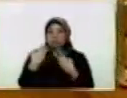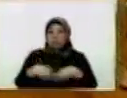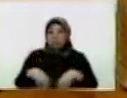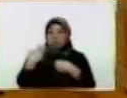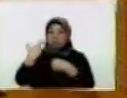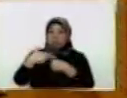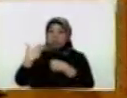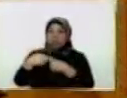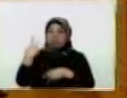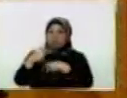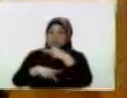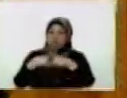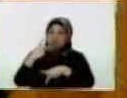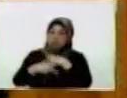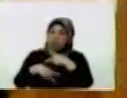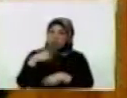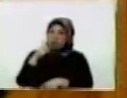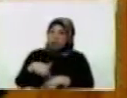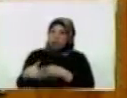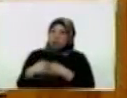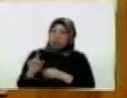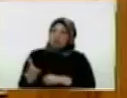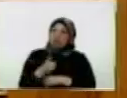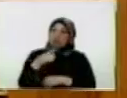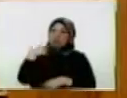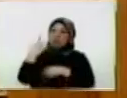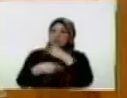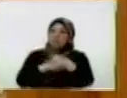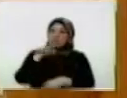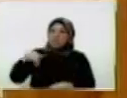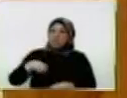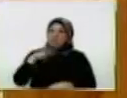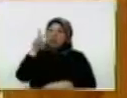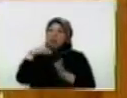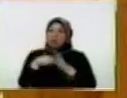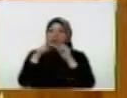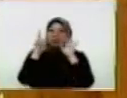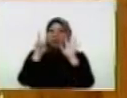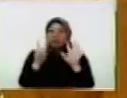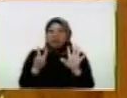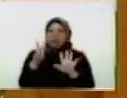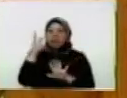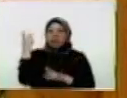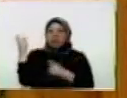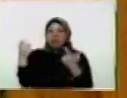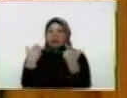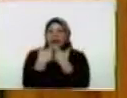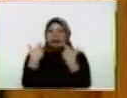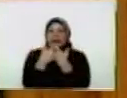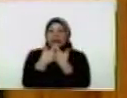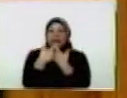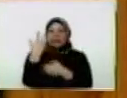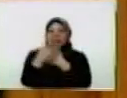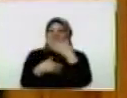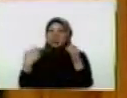a tener tropiezos. El primer tropiezo fue en el 2002, golpe de Estado,